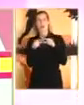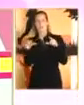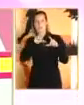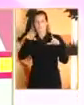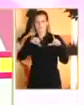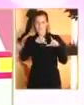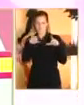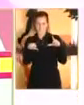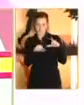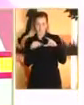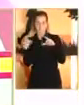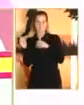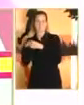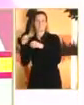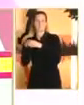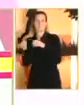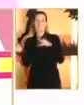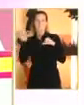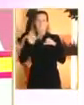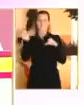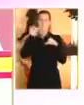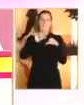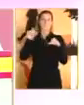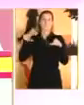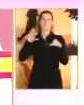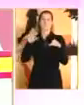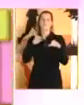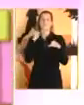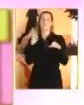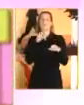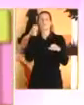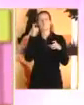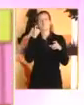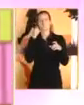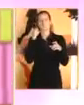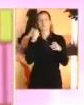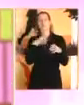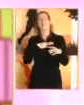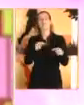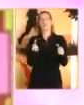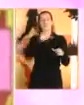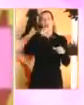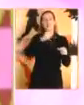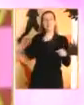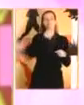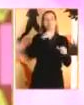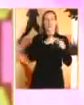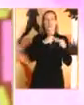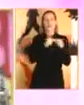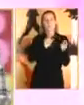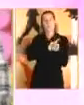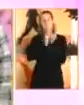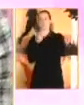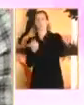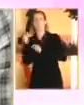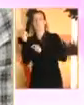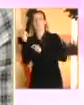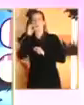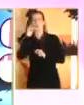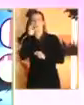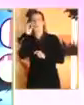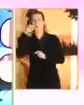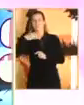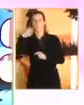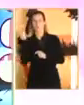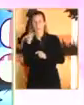muchísimo tiempo, vamos a sustituir el aceite de almendras por el de yoyoba, porque ese no se enrancia, mientras que este sí. Uh-huh. Esto cualquier otro. El de almendras se